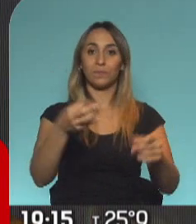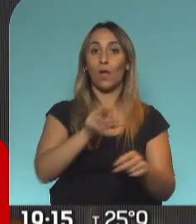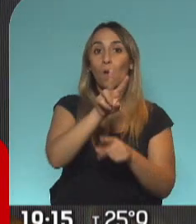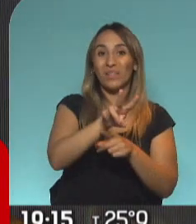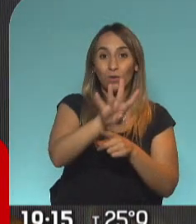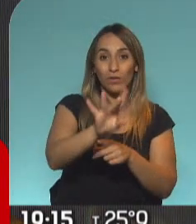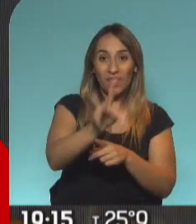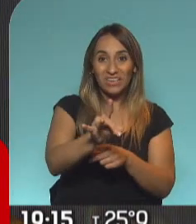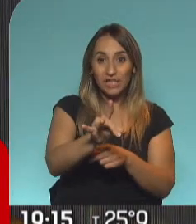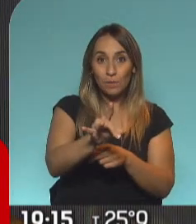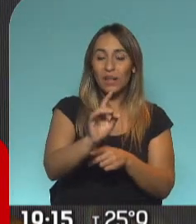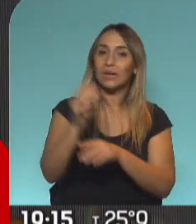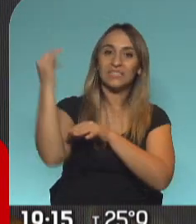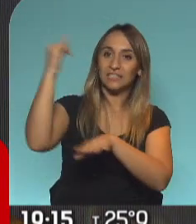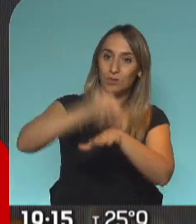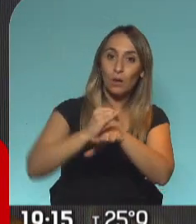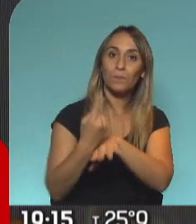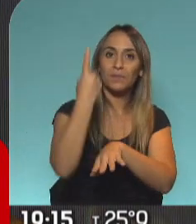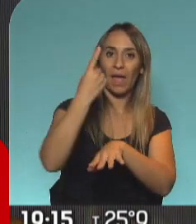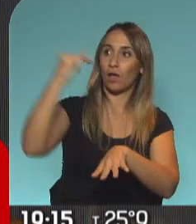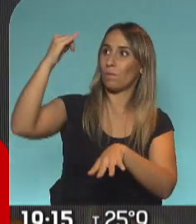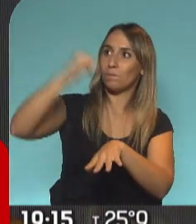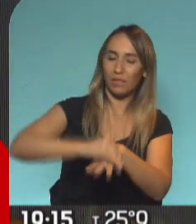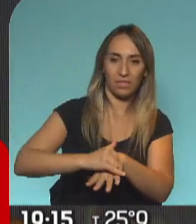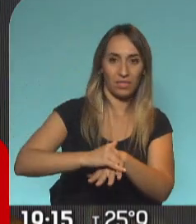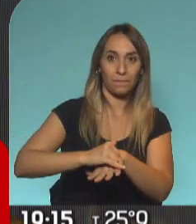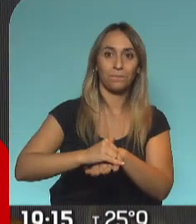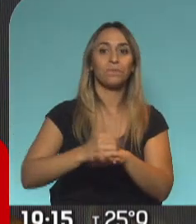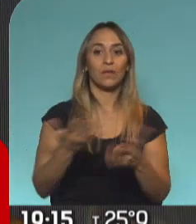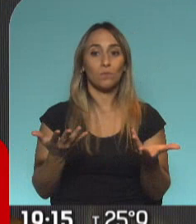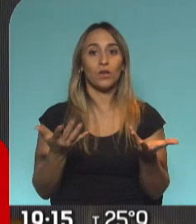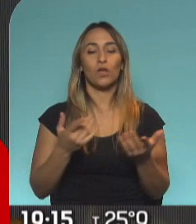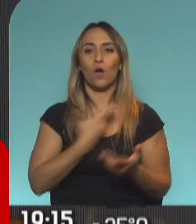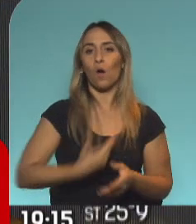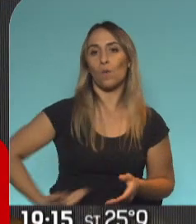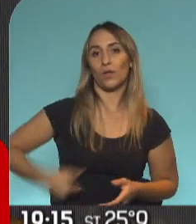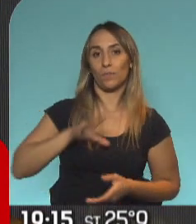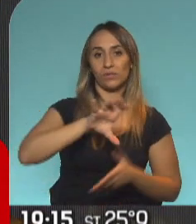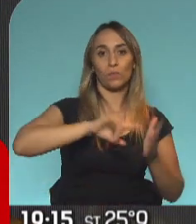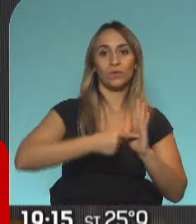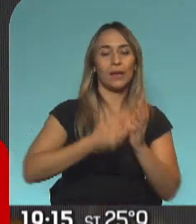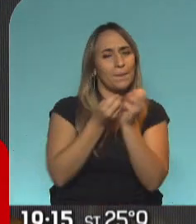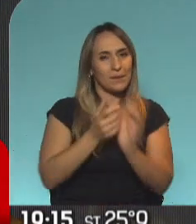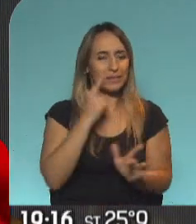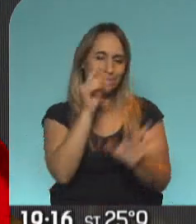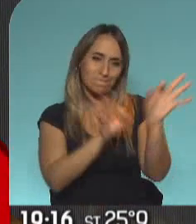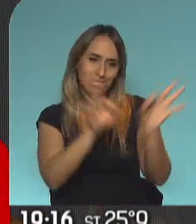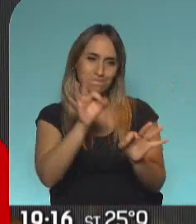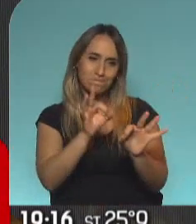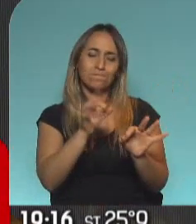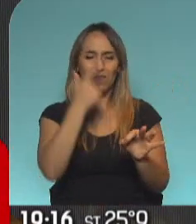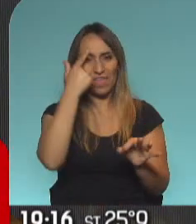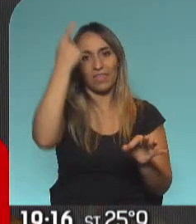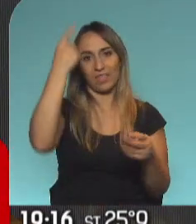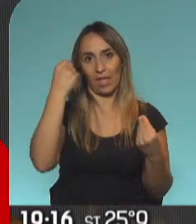Nochebuena, llega el primer avión con las vacunas. Entonces, lo que decide, empieza a analizar, a estudiar el gobierno de la provincia de Buenos Aires, es hacer esta campaña que no es una novedad.